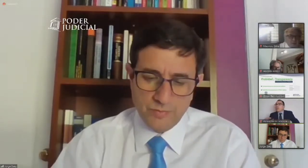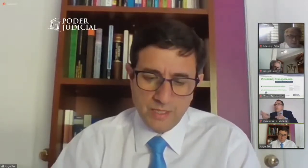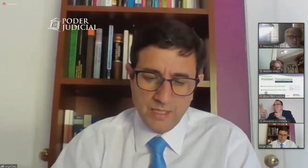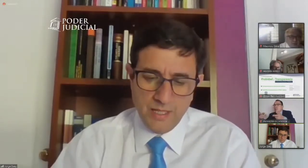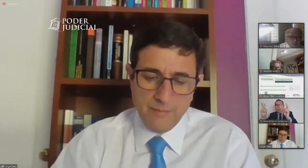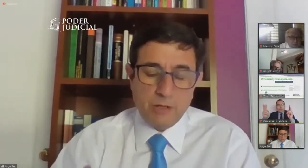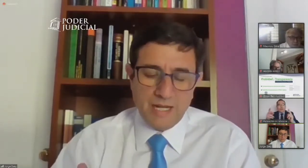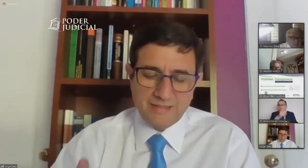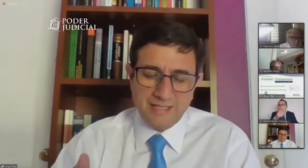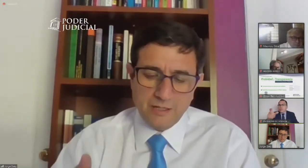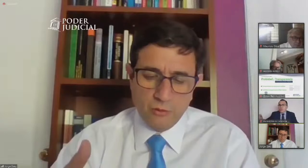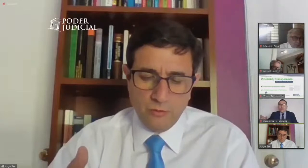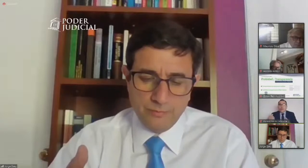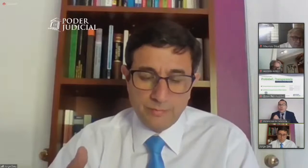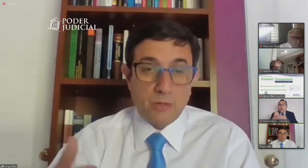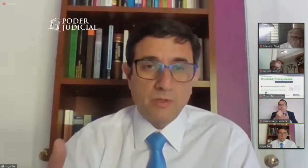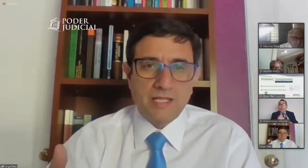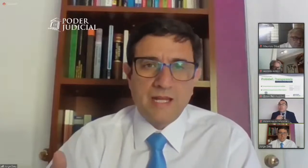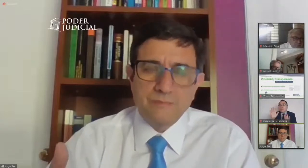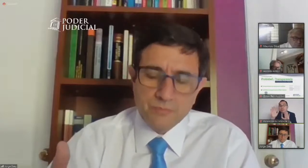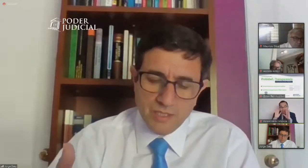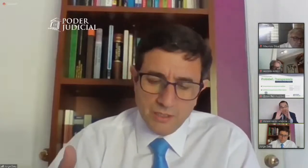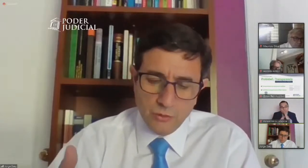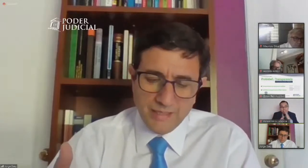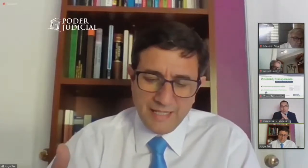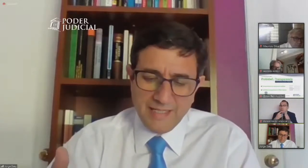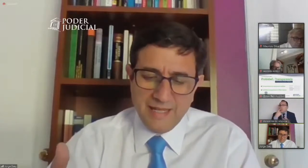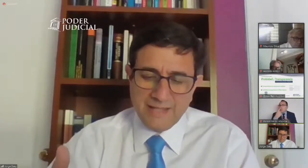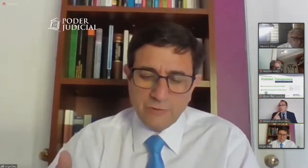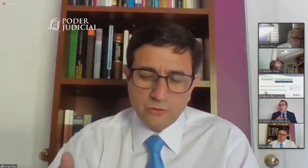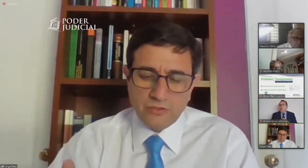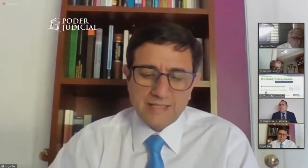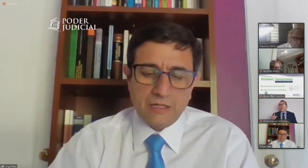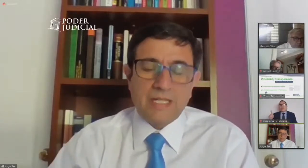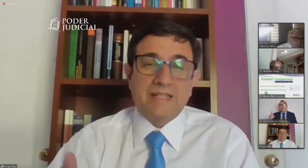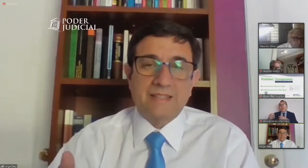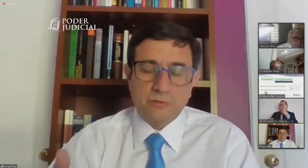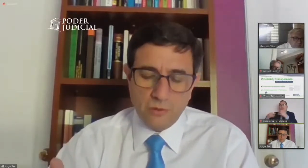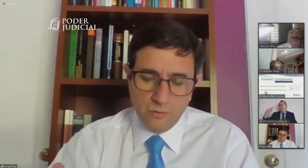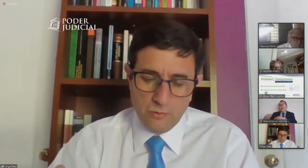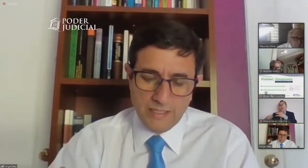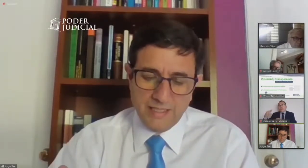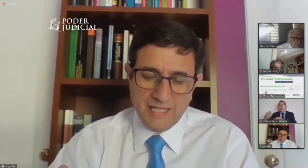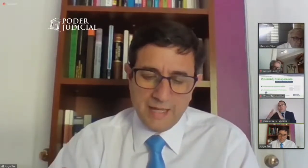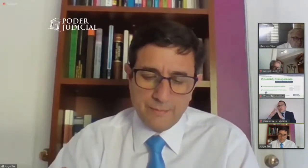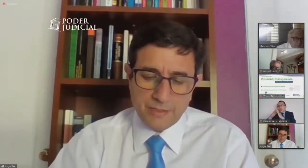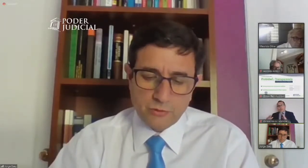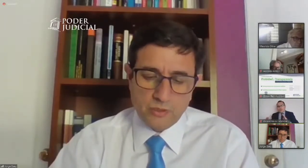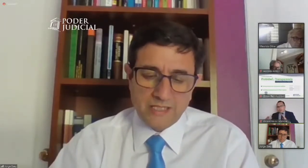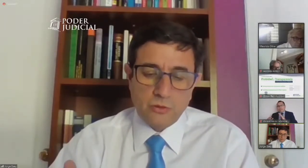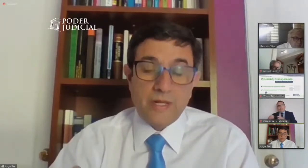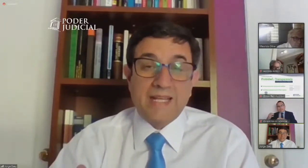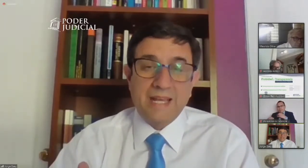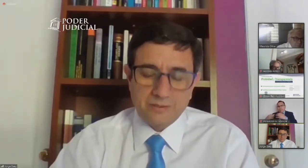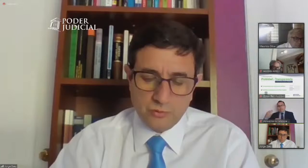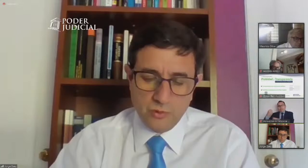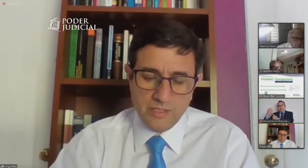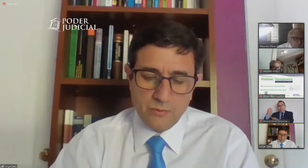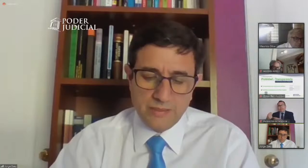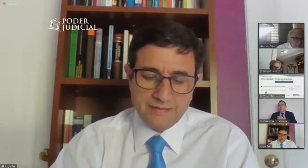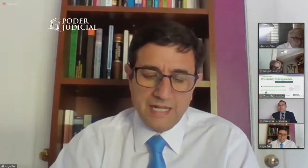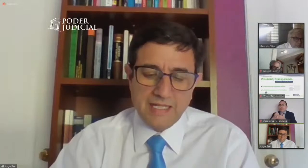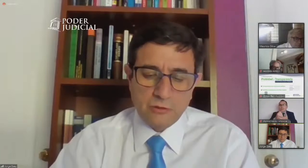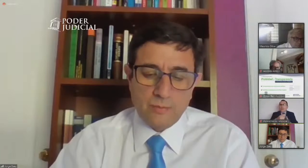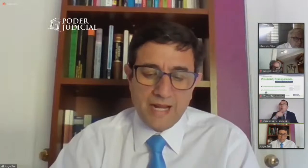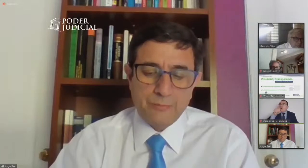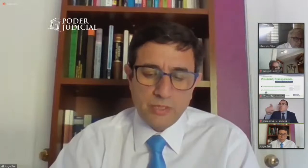ejercerlos. Pero al hacerlo, pregunta, ¿no estaría dando cierta orientación jurídica a las personas sobre qué